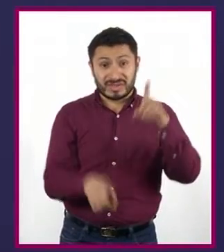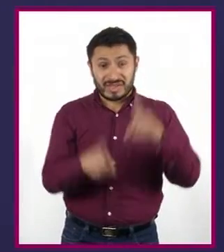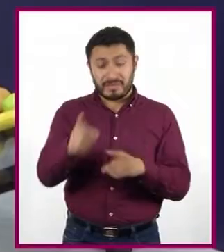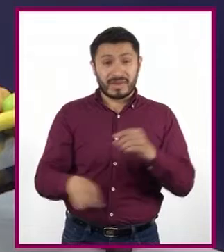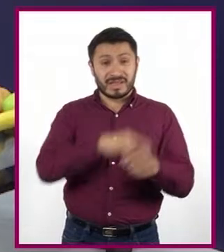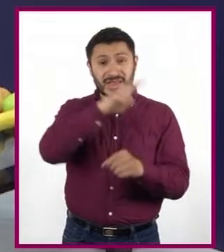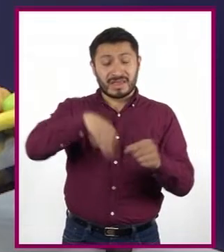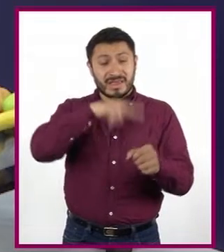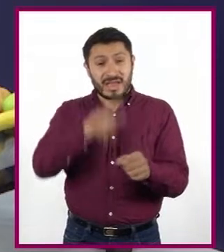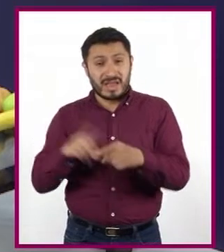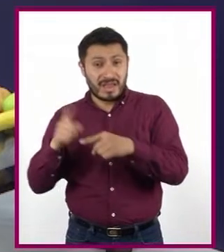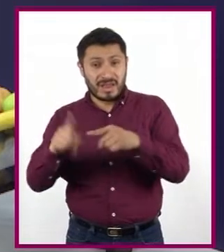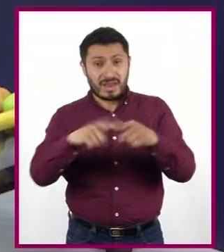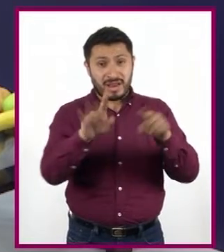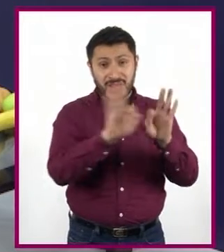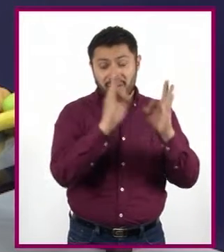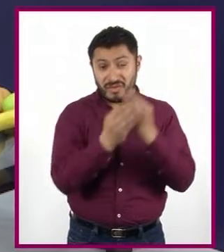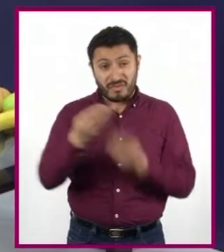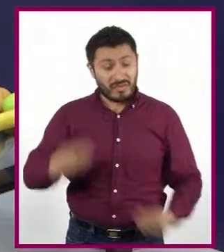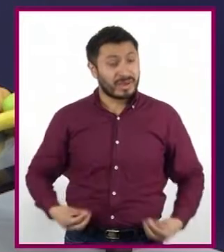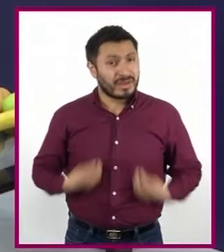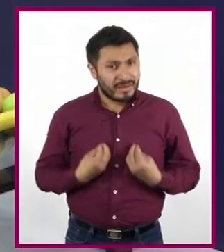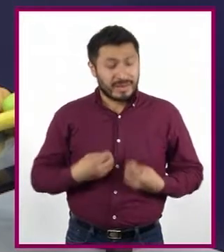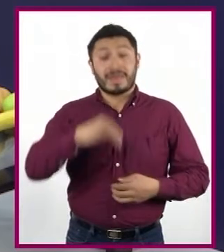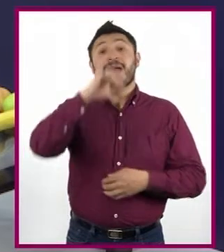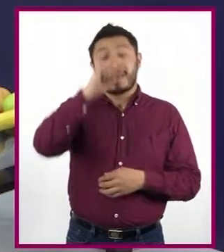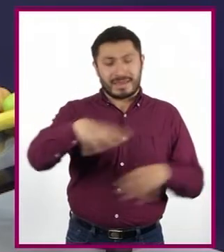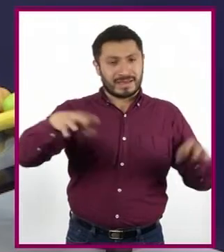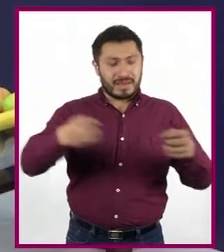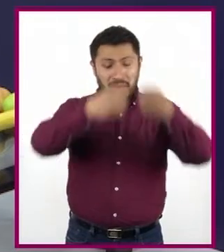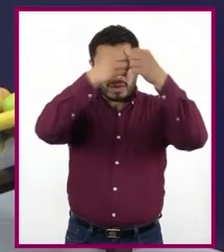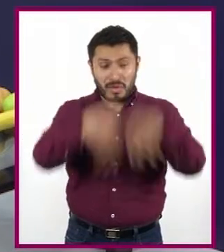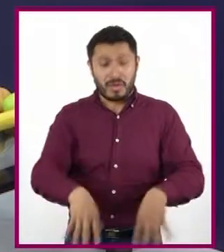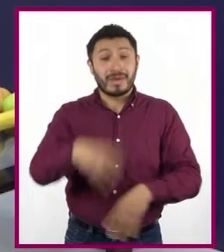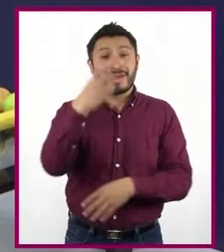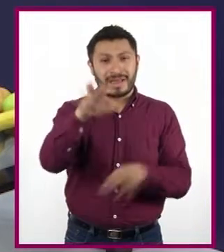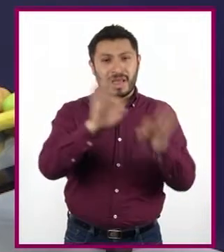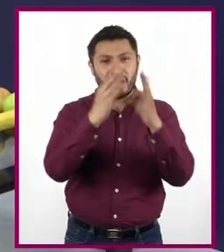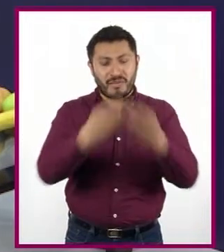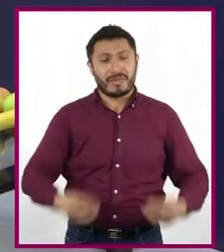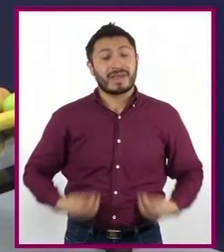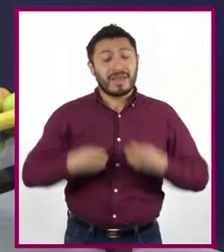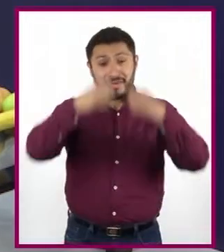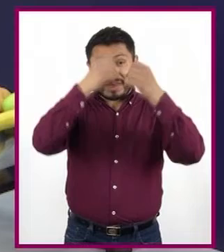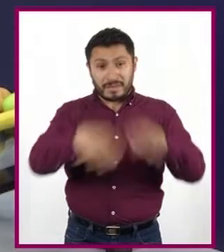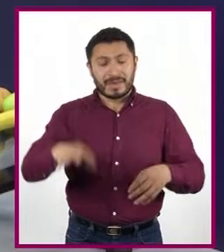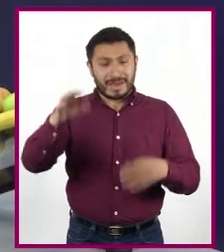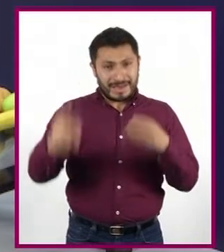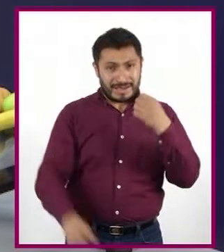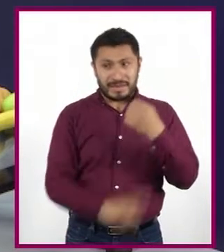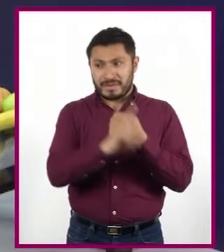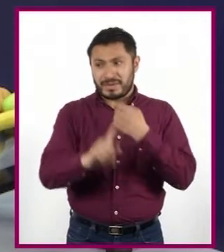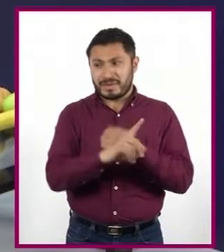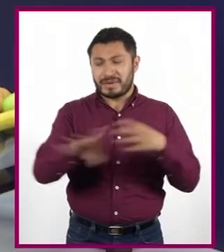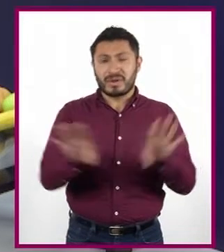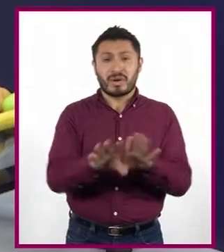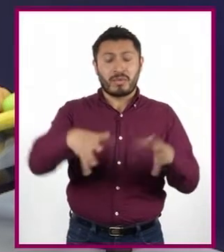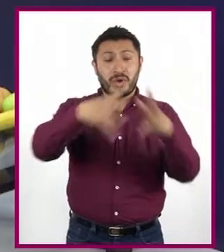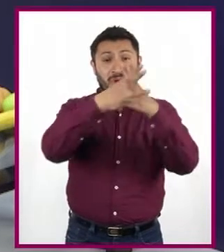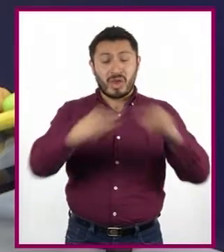de esa biodiversidad. Claro, la pérdida de la biodiversidad es la causante de la desaparición de